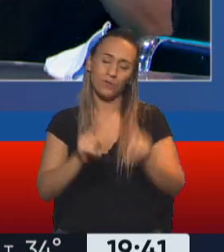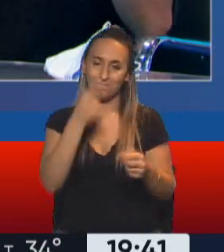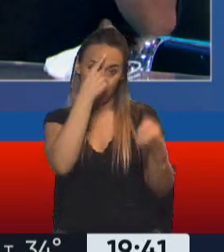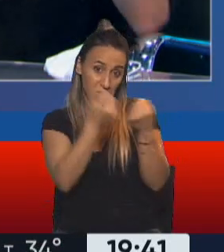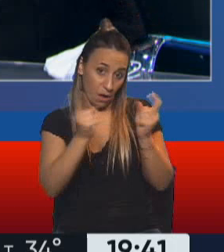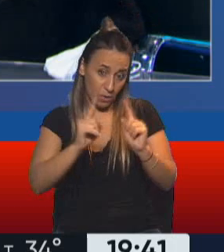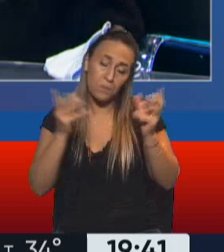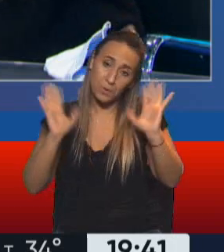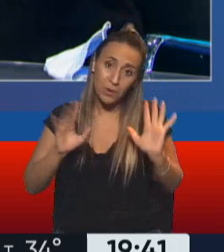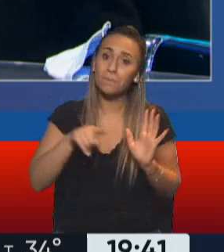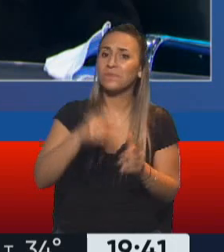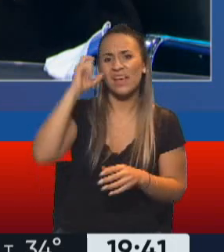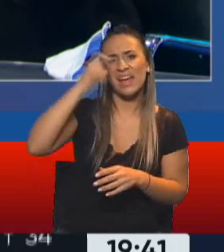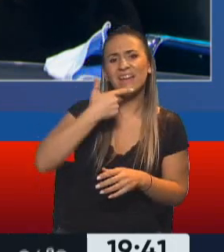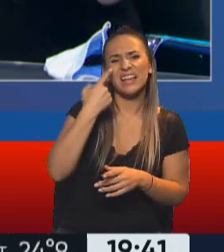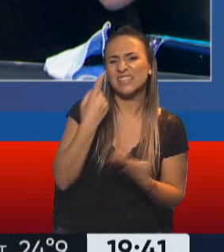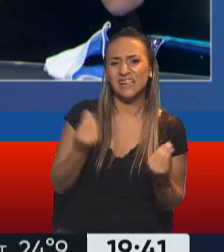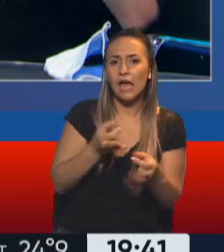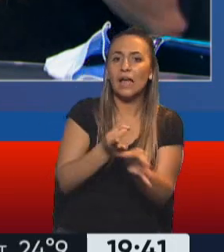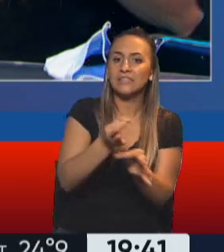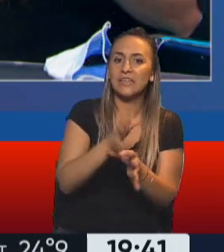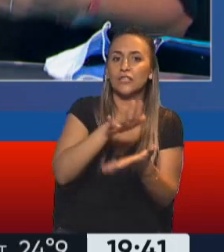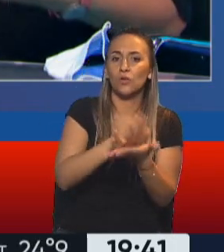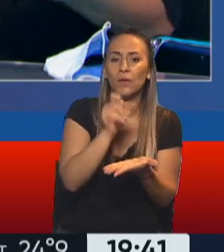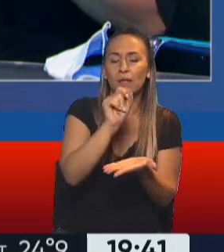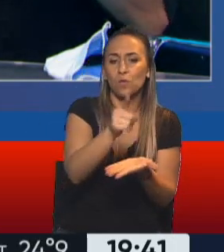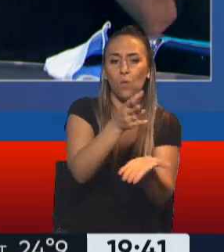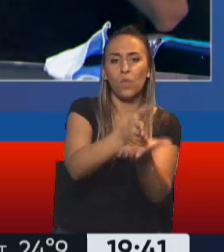derechos, trabaja sobre poder conocer